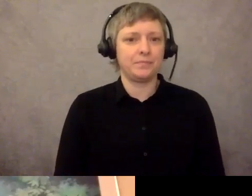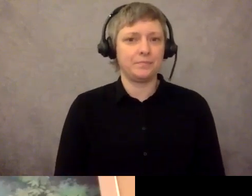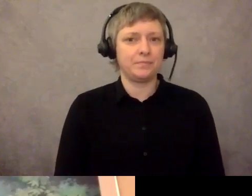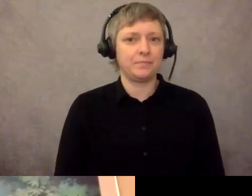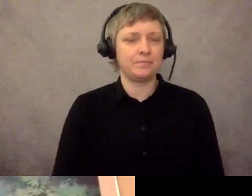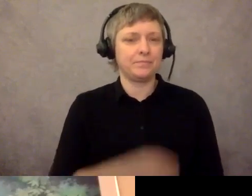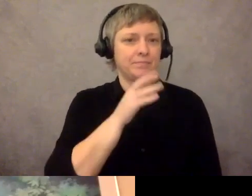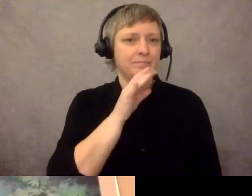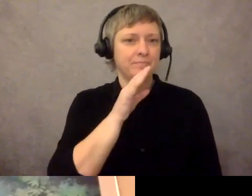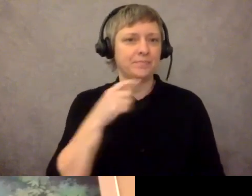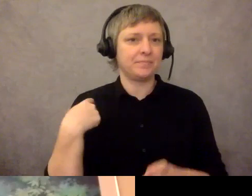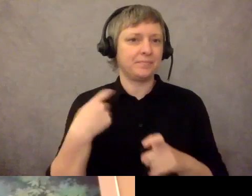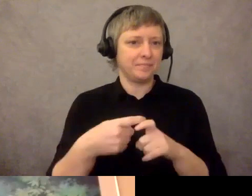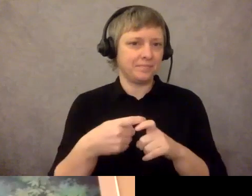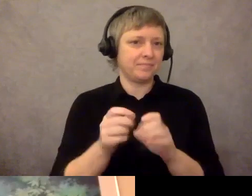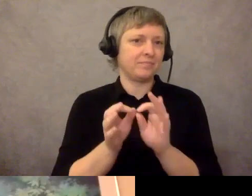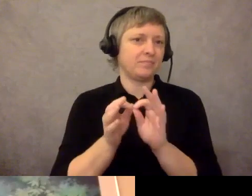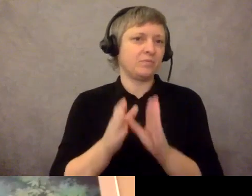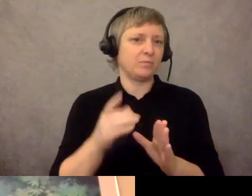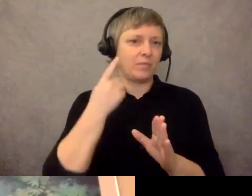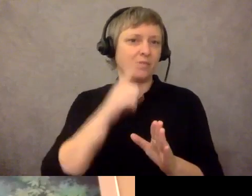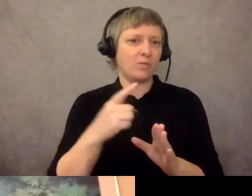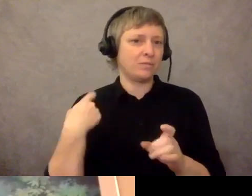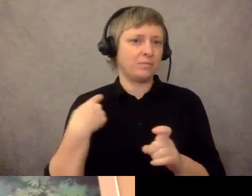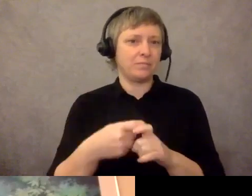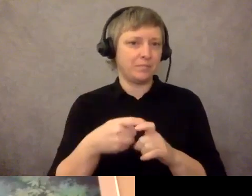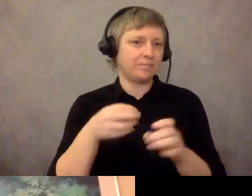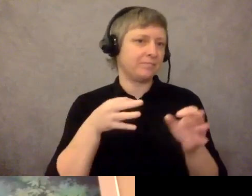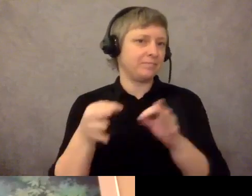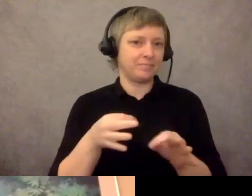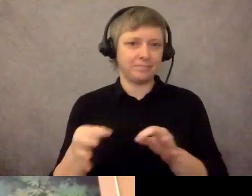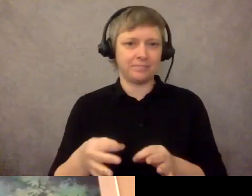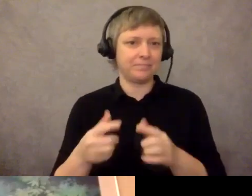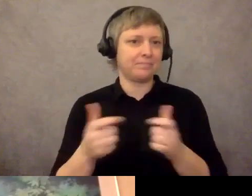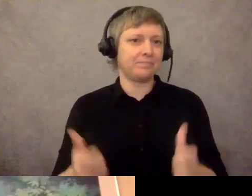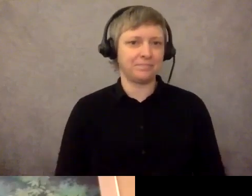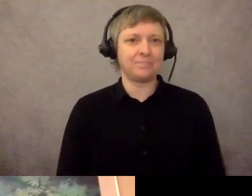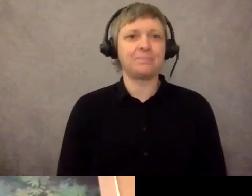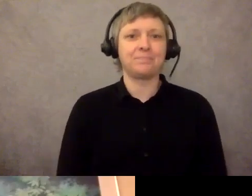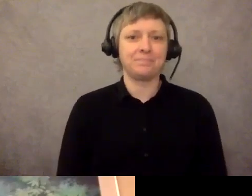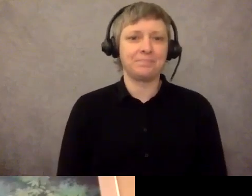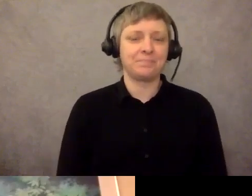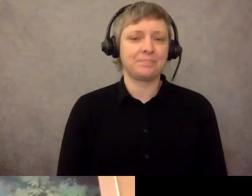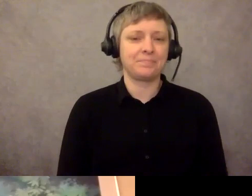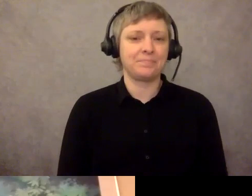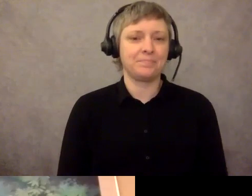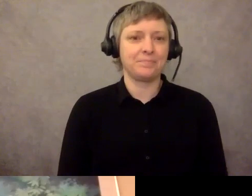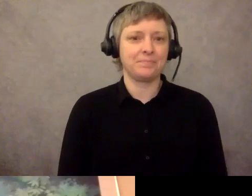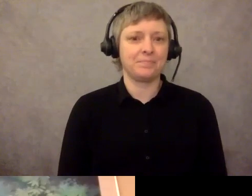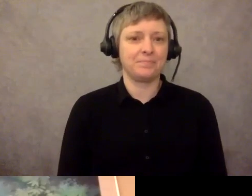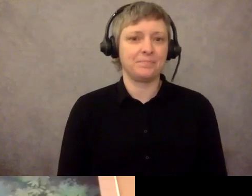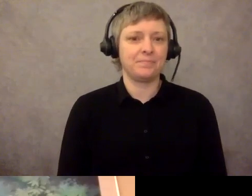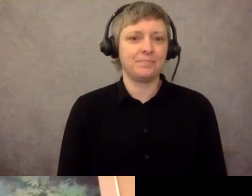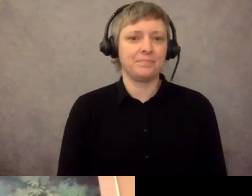Bienvenidos a todos. Tenemos interpretación disponible en español para esta reunión. Así que si está ingresando por medio de